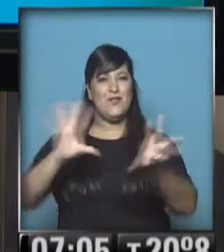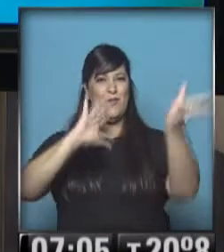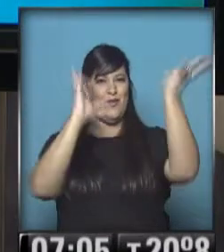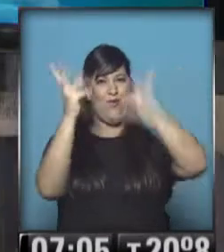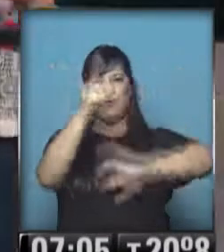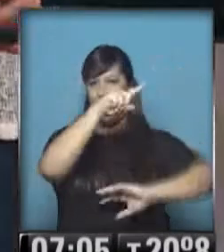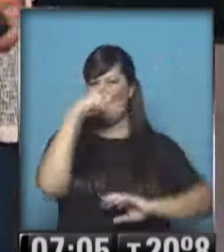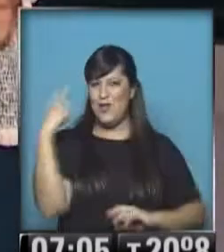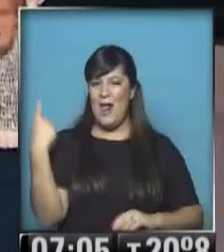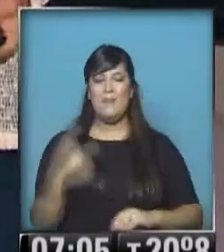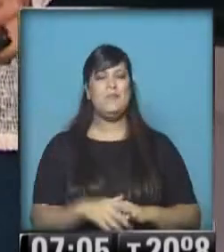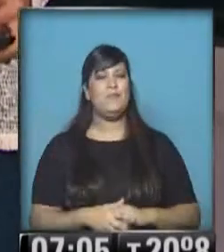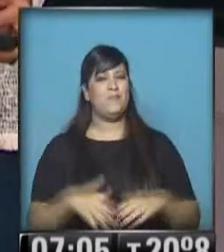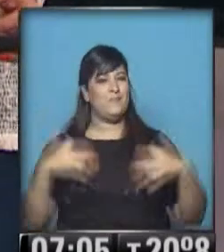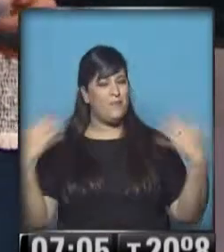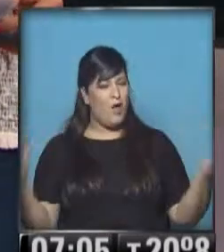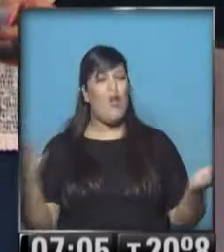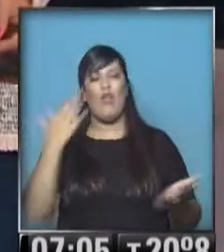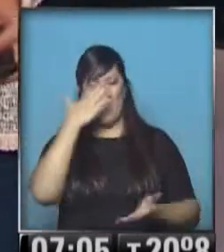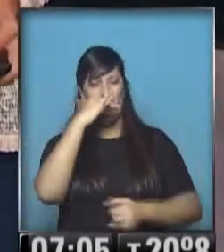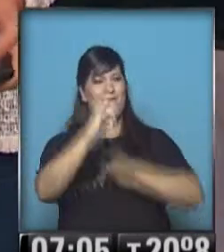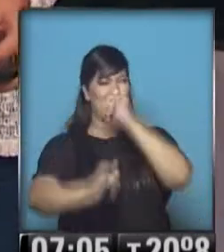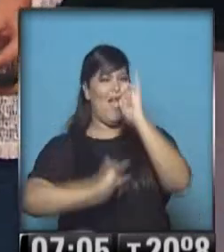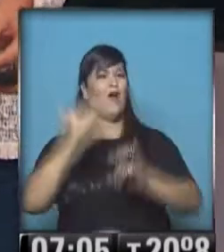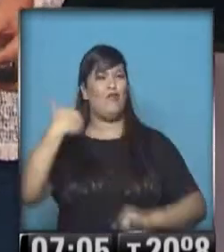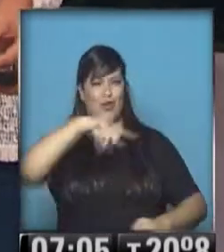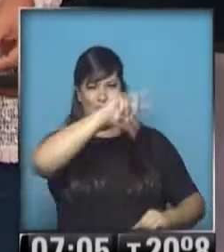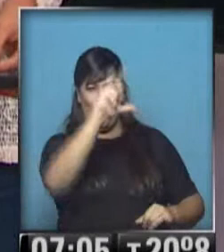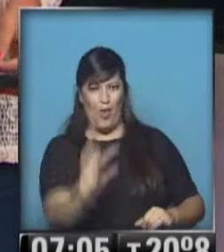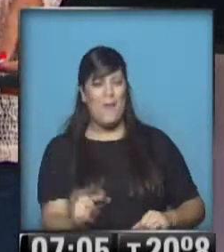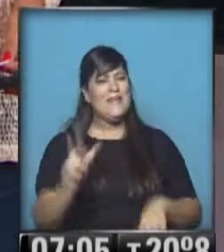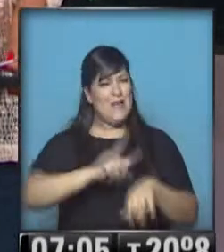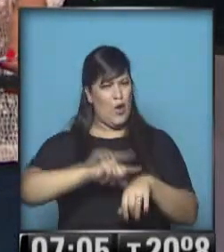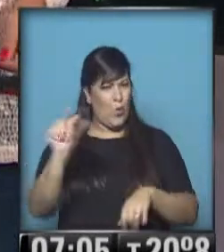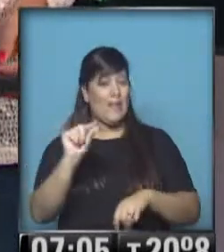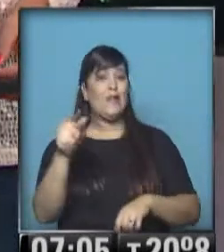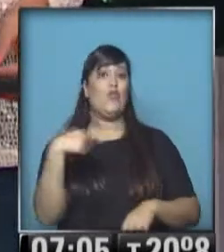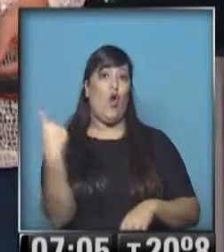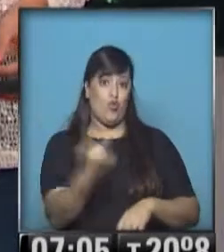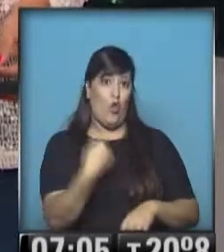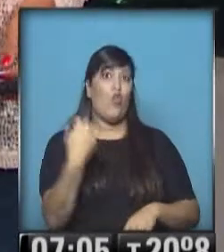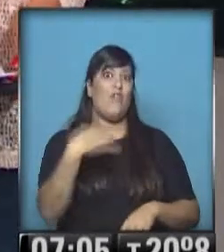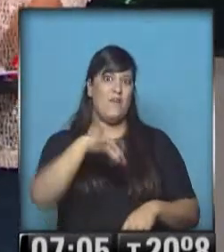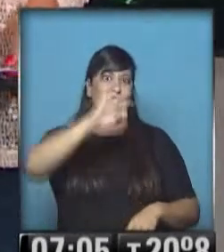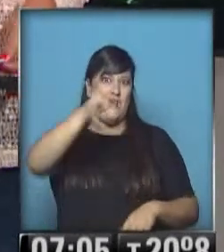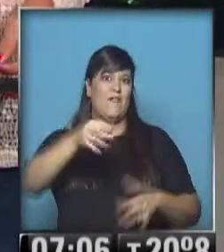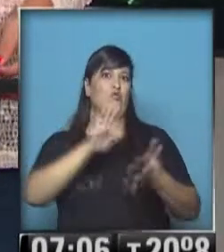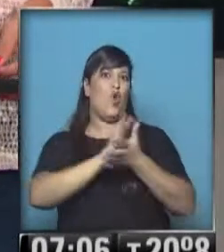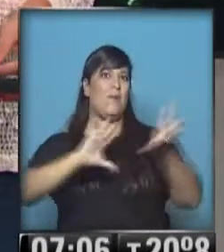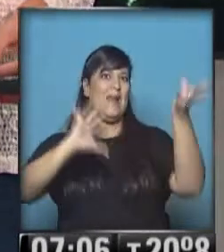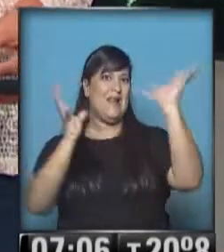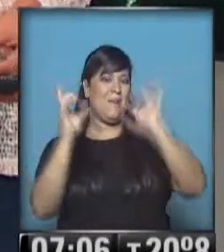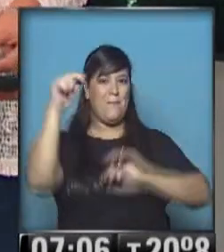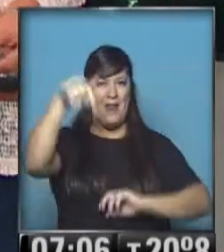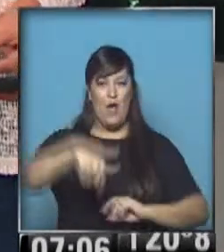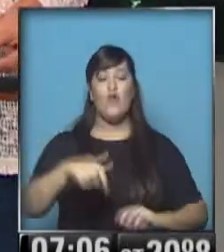Nacional. Claro, Nadia, estaremos recorriendo el país en instantes con vos, con todo lo que hay que saber acerca del clima para el día de hoy. Nos vamos ahora